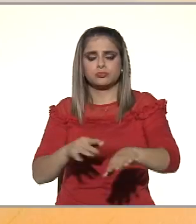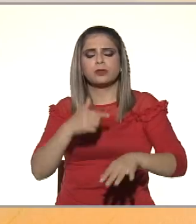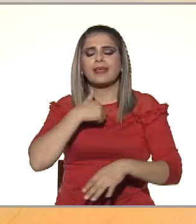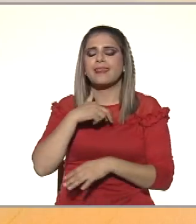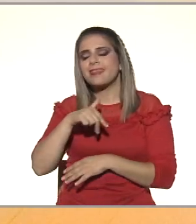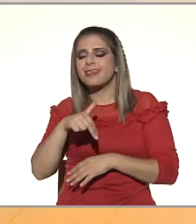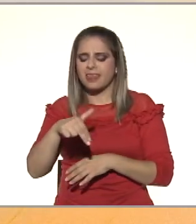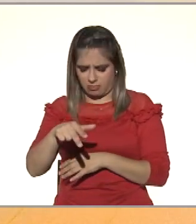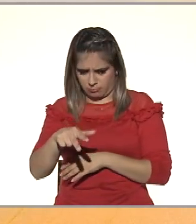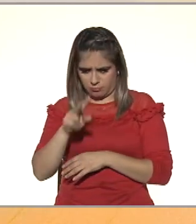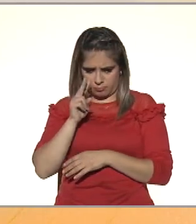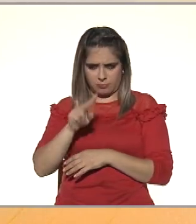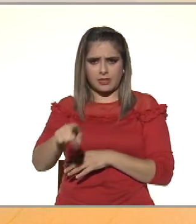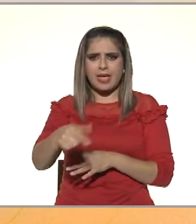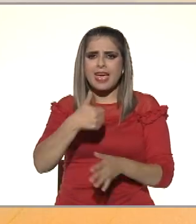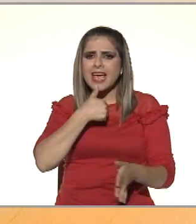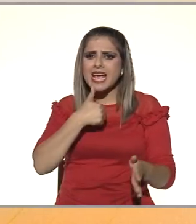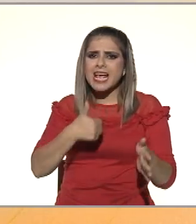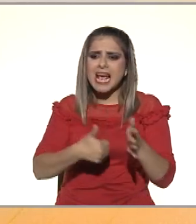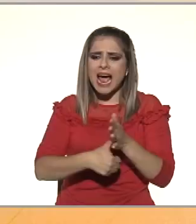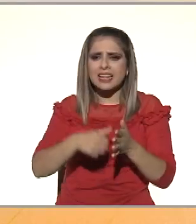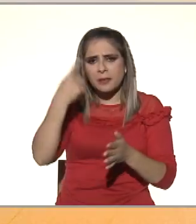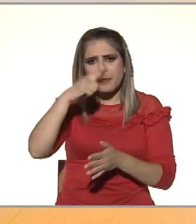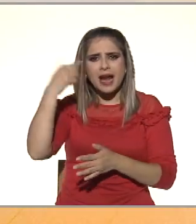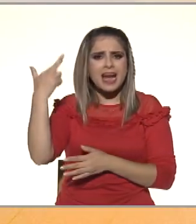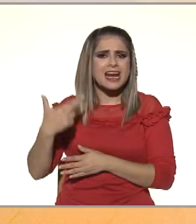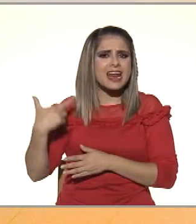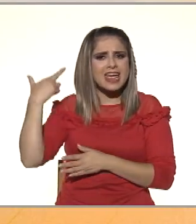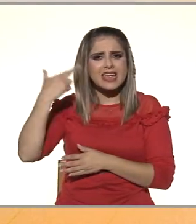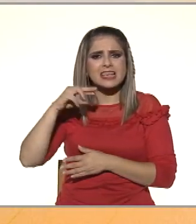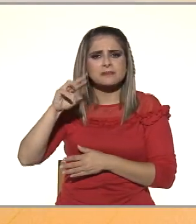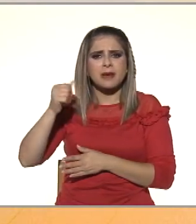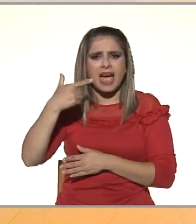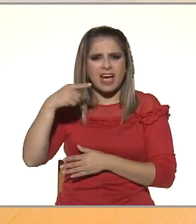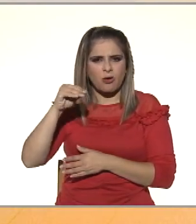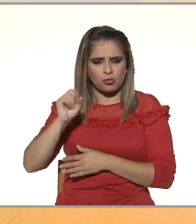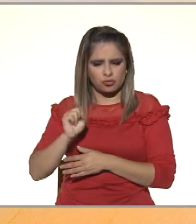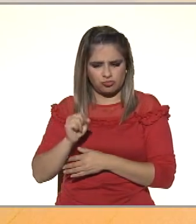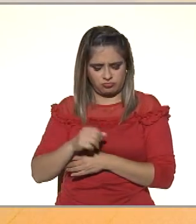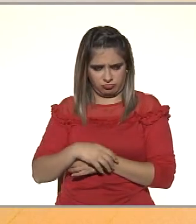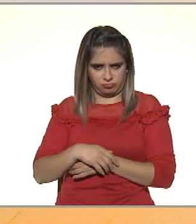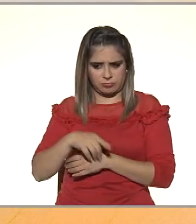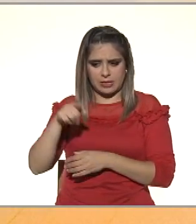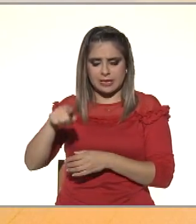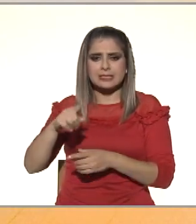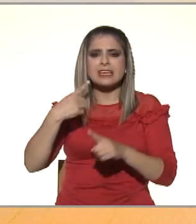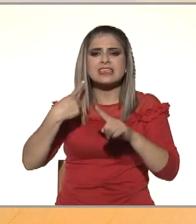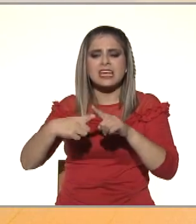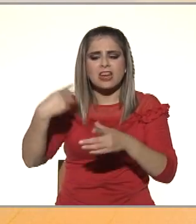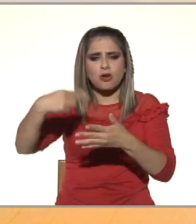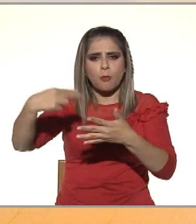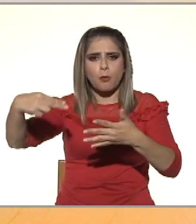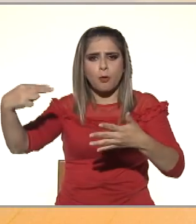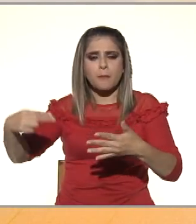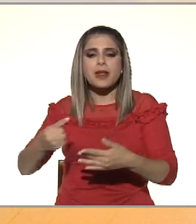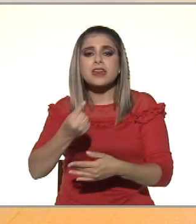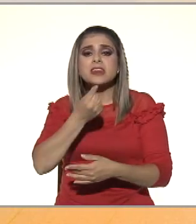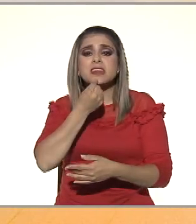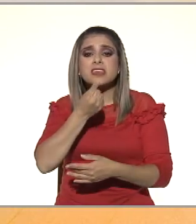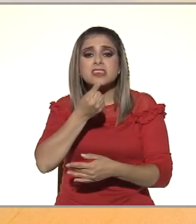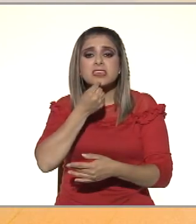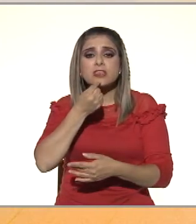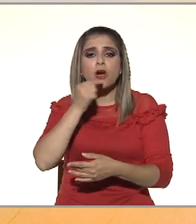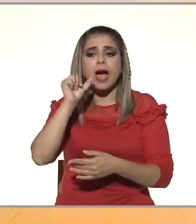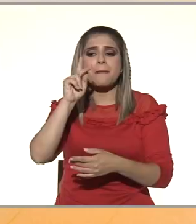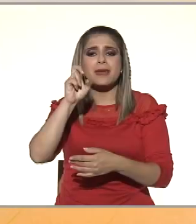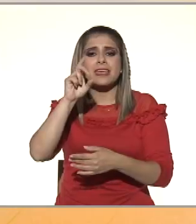unas cartas dirigidas a los Reyes Magos y en esas cartas eran firmadas por niños que tenían el apellido